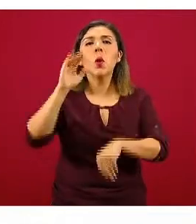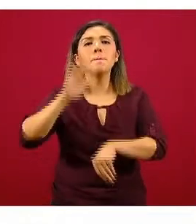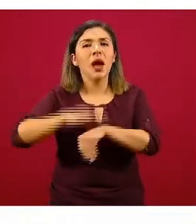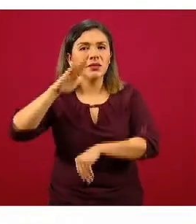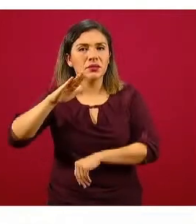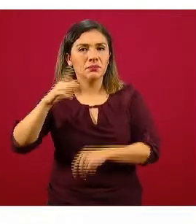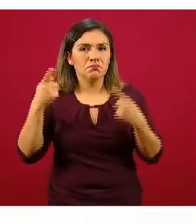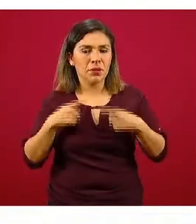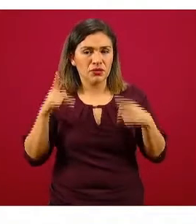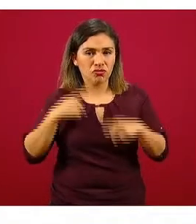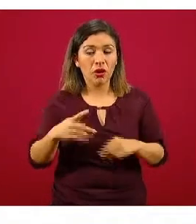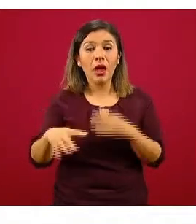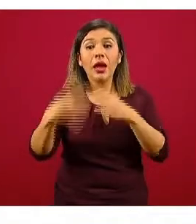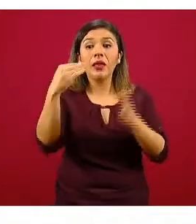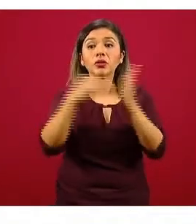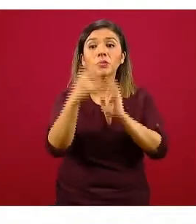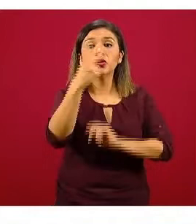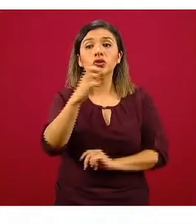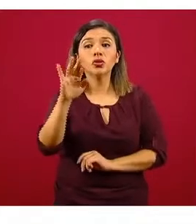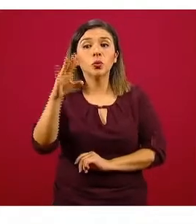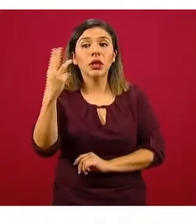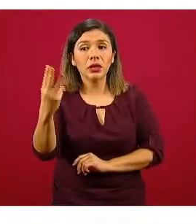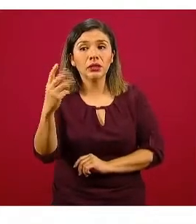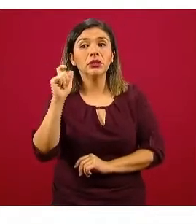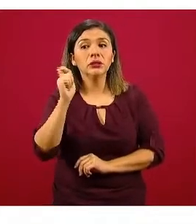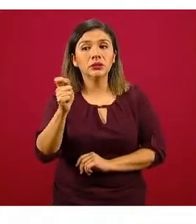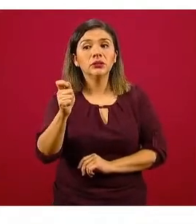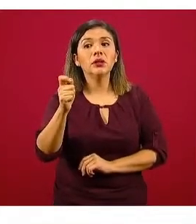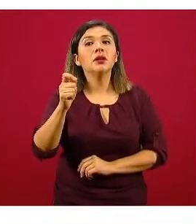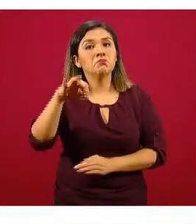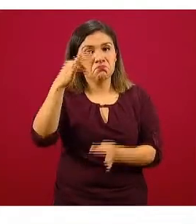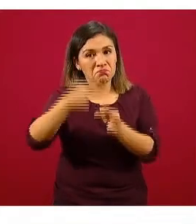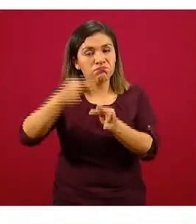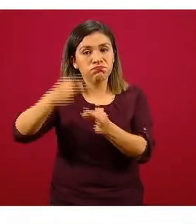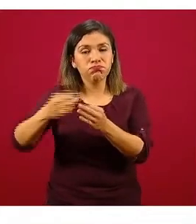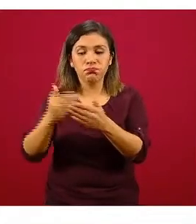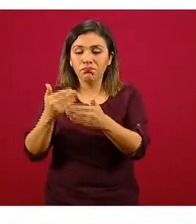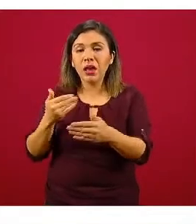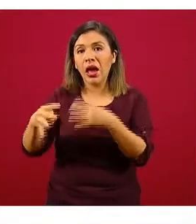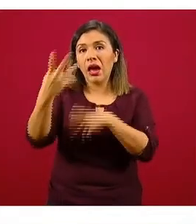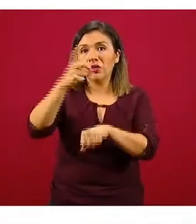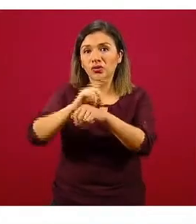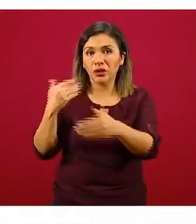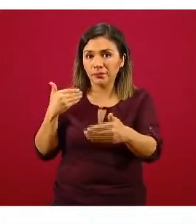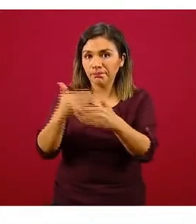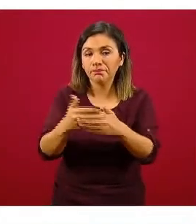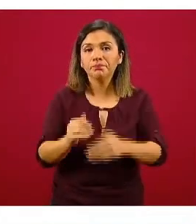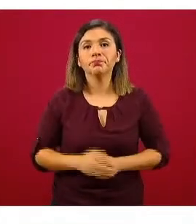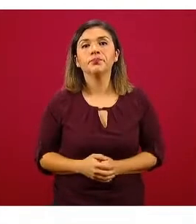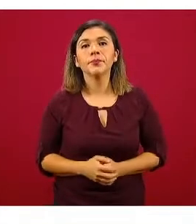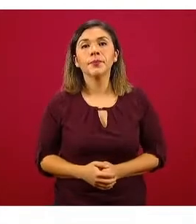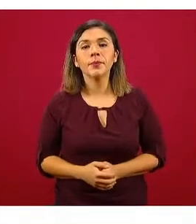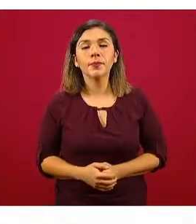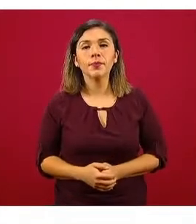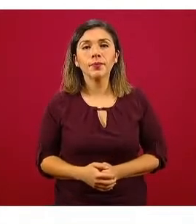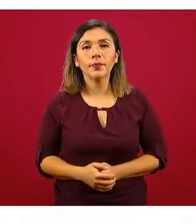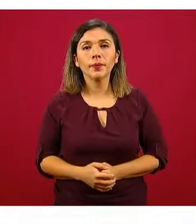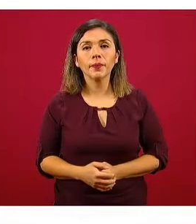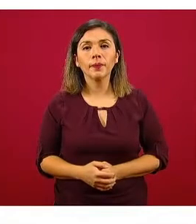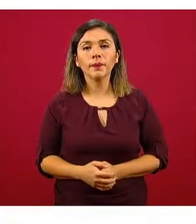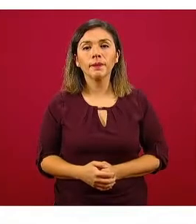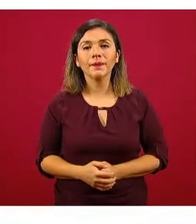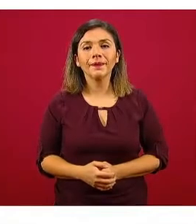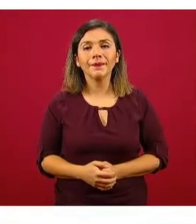¿no? 14.253, decíamos, los casos confirmados en los últimos 14 días. En la siguiente diapositiva